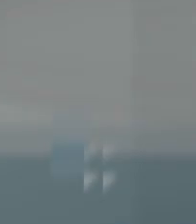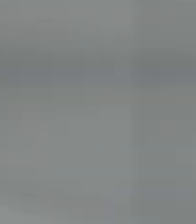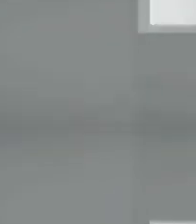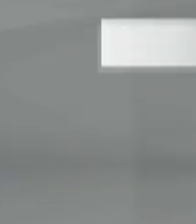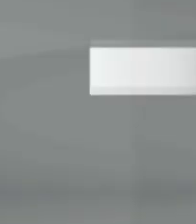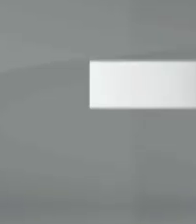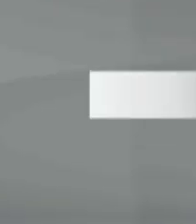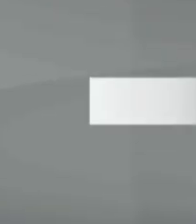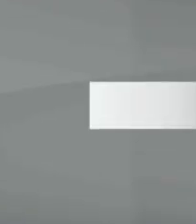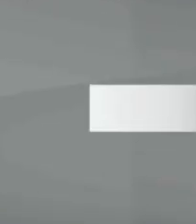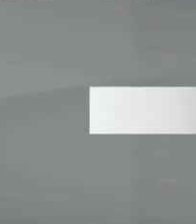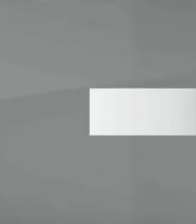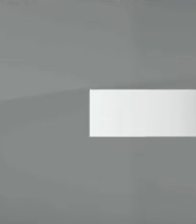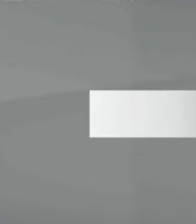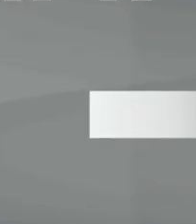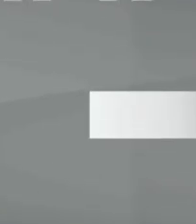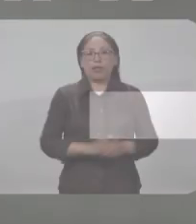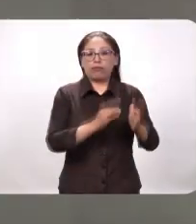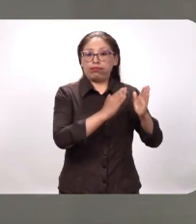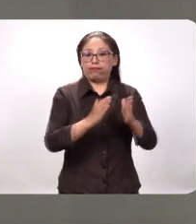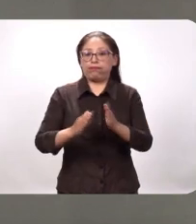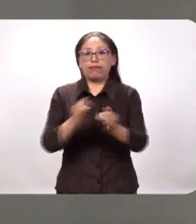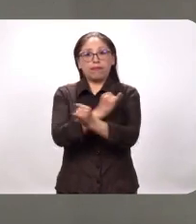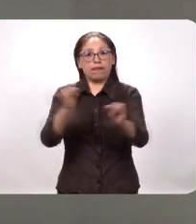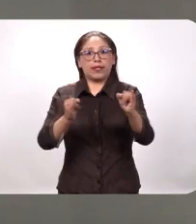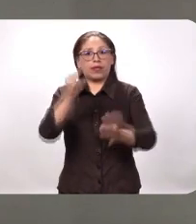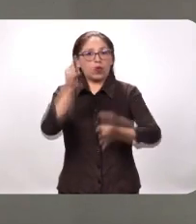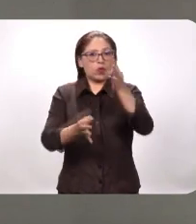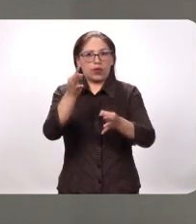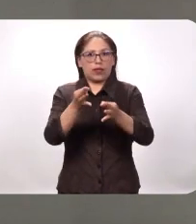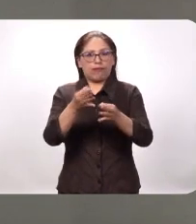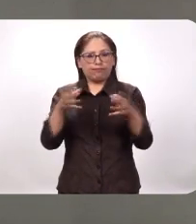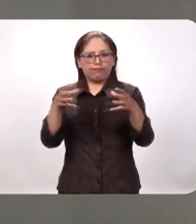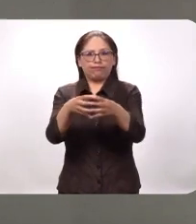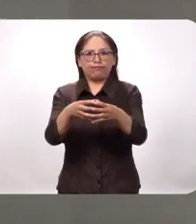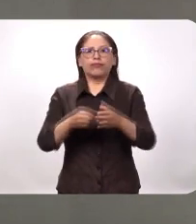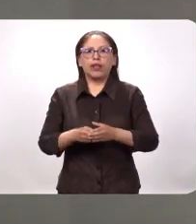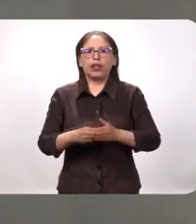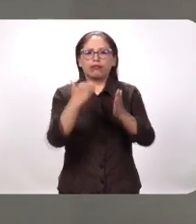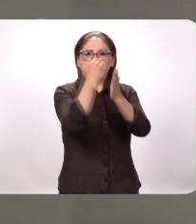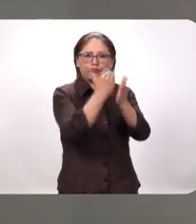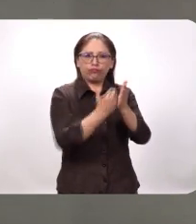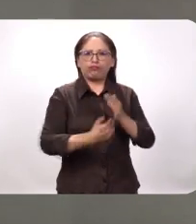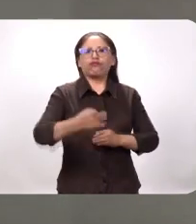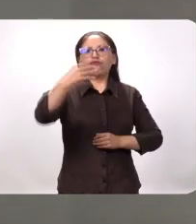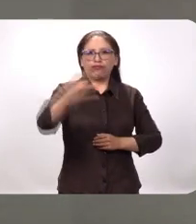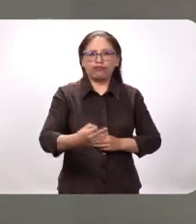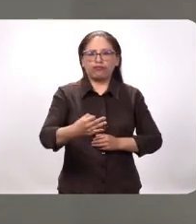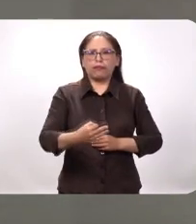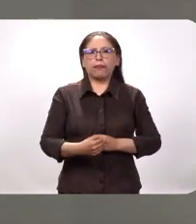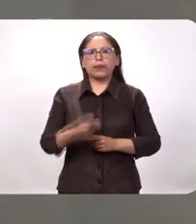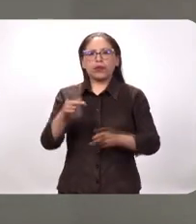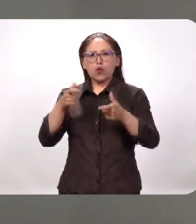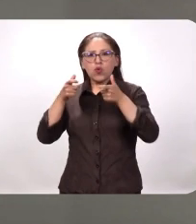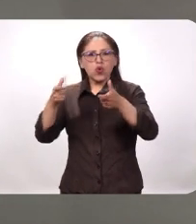Infórmate, decide y vota. Restaurar la independencia plena del órgano judicial. Establecer